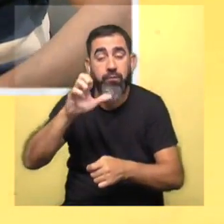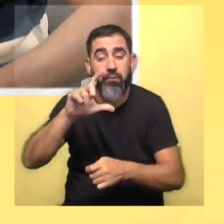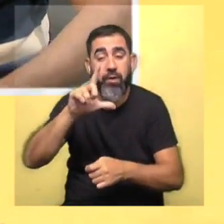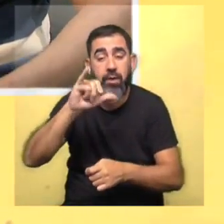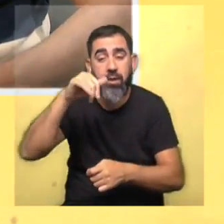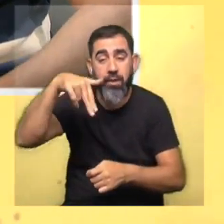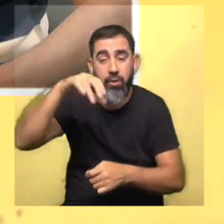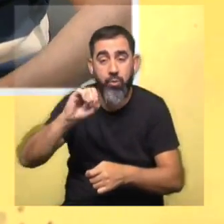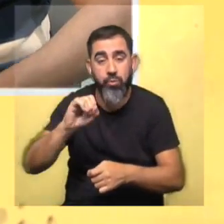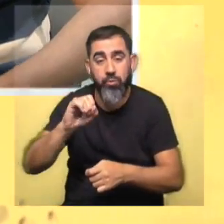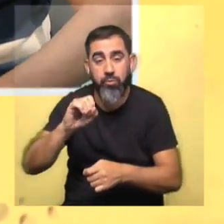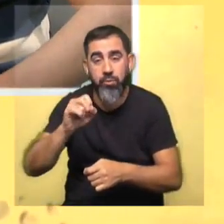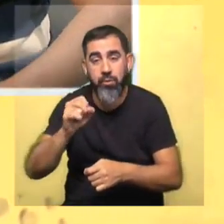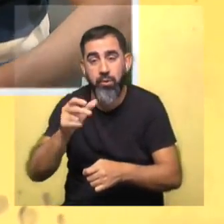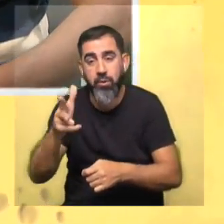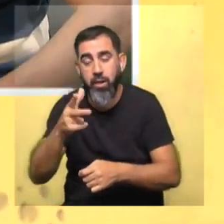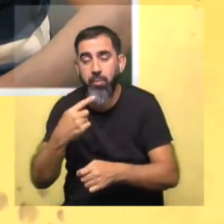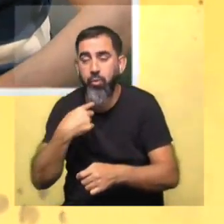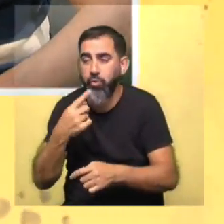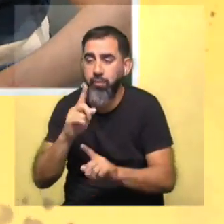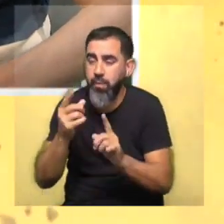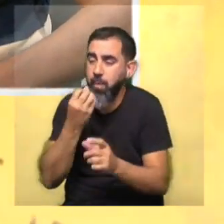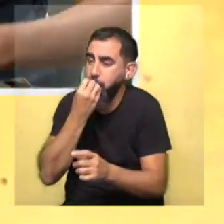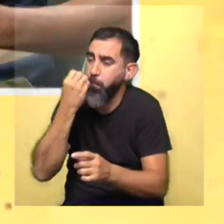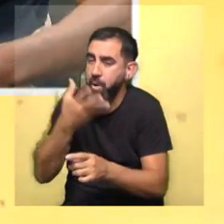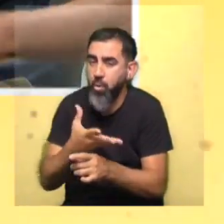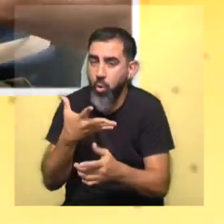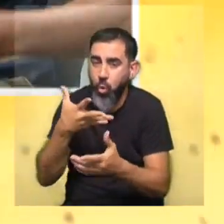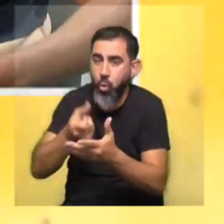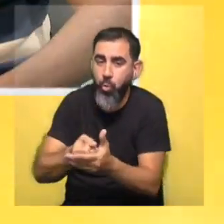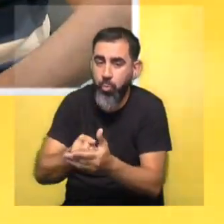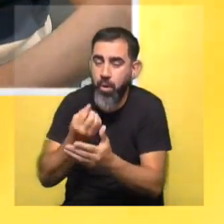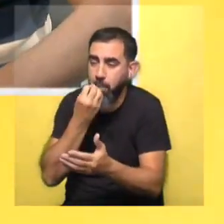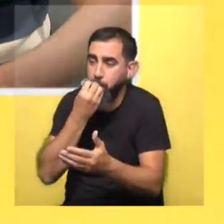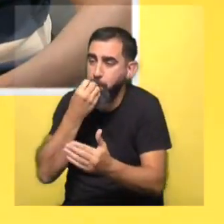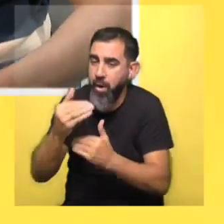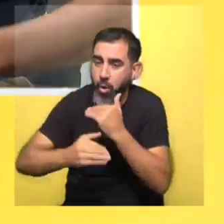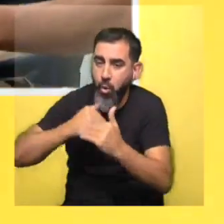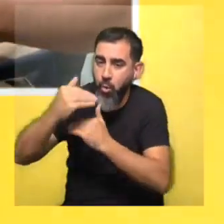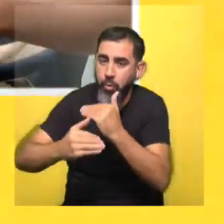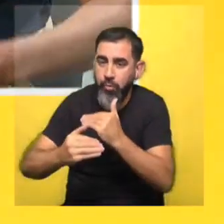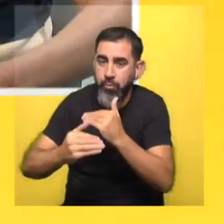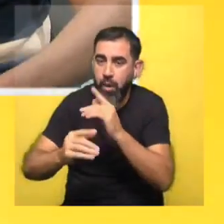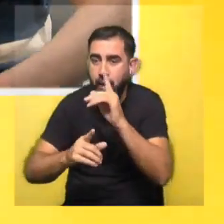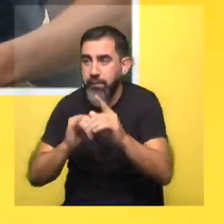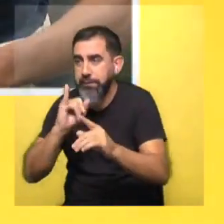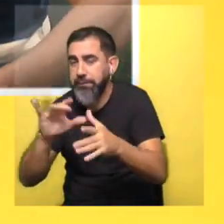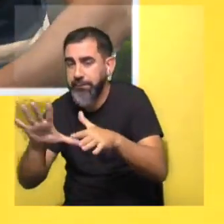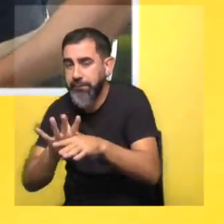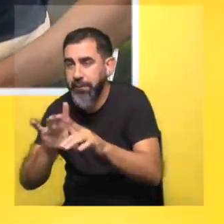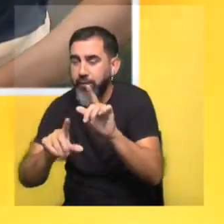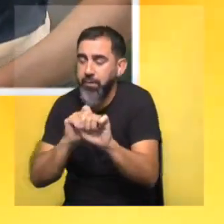ahí empezamos, no, esta cámara nos sirve, tiene que ser mejor y compramos otra, y a veces le embocábamos, a veces estaba